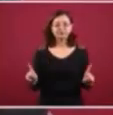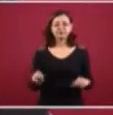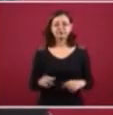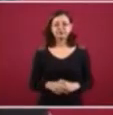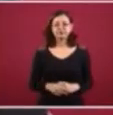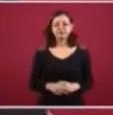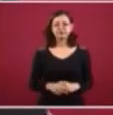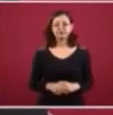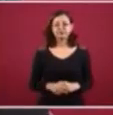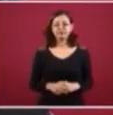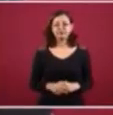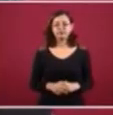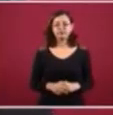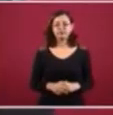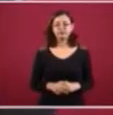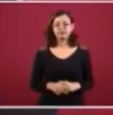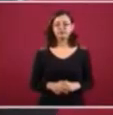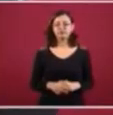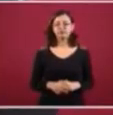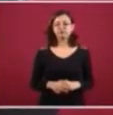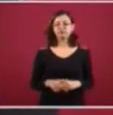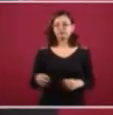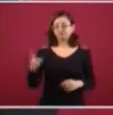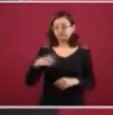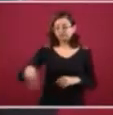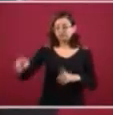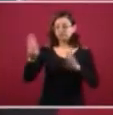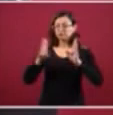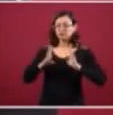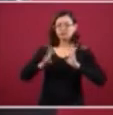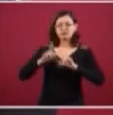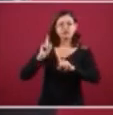Este es un ejército surgido del pueblo.